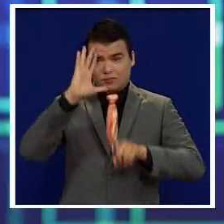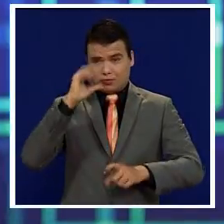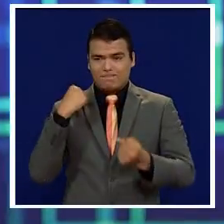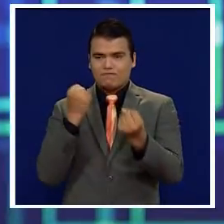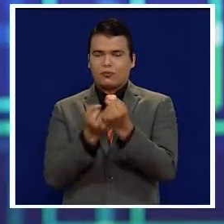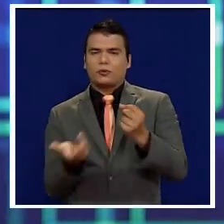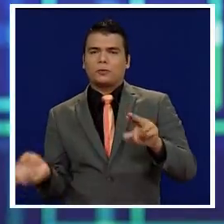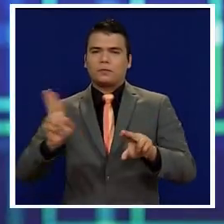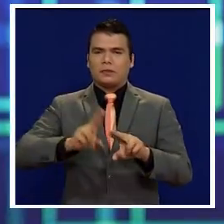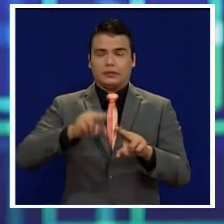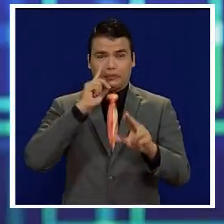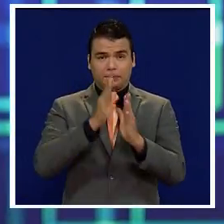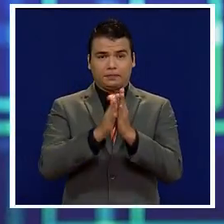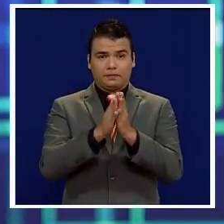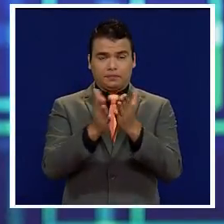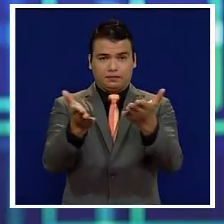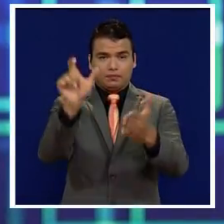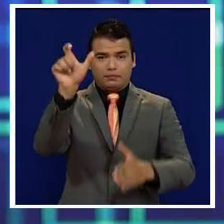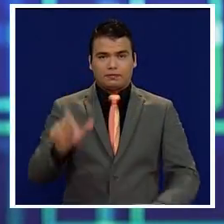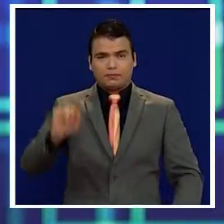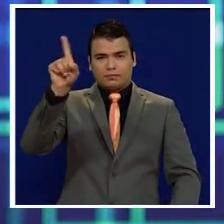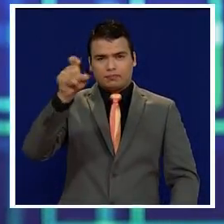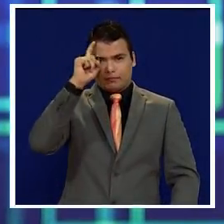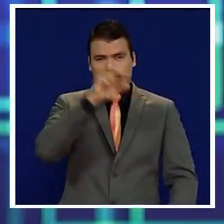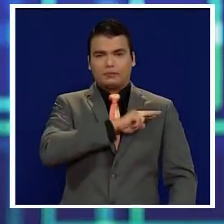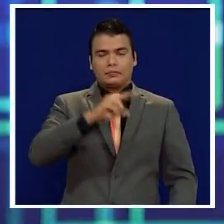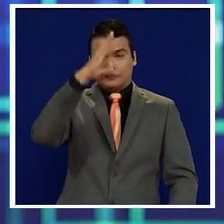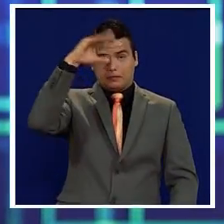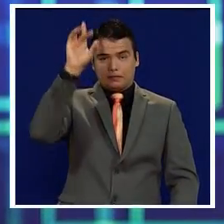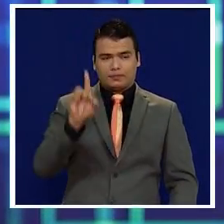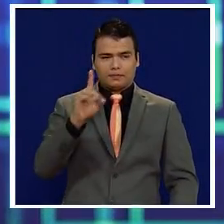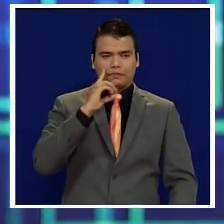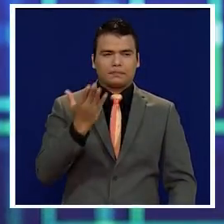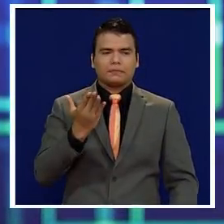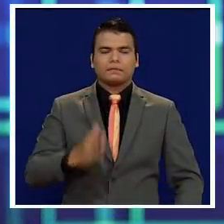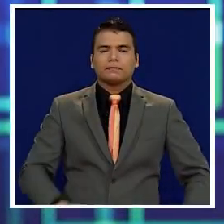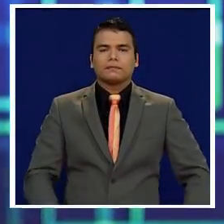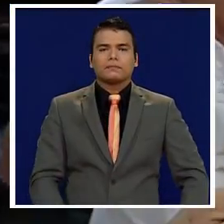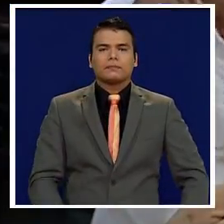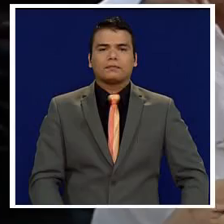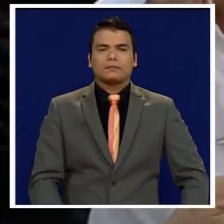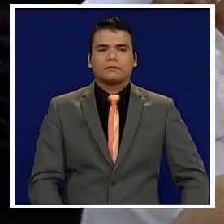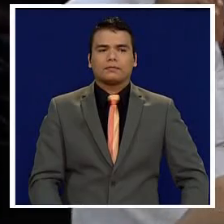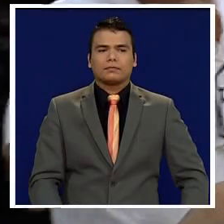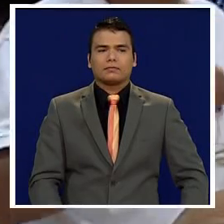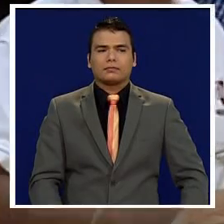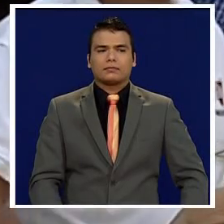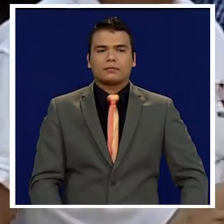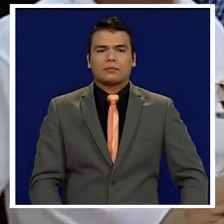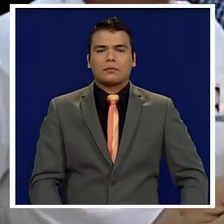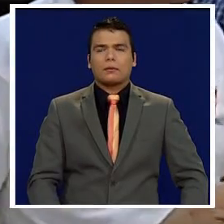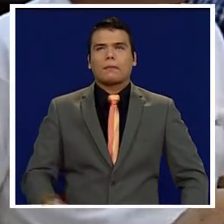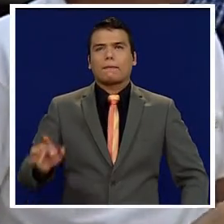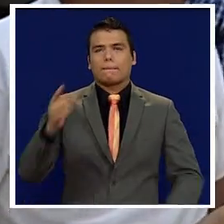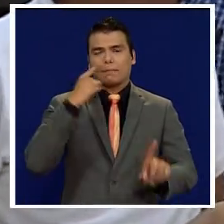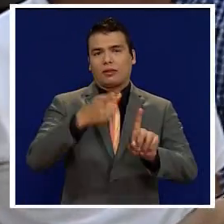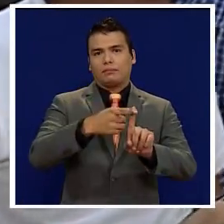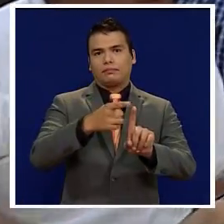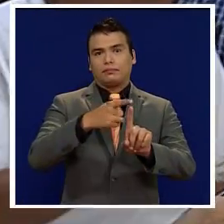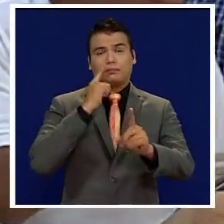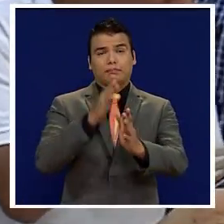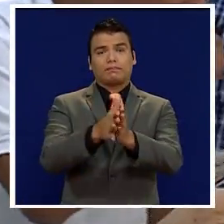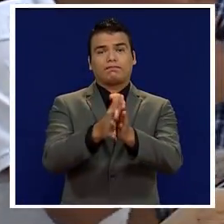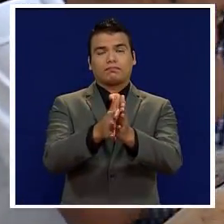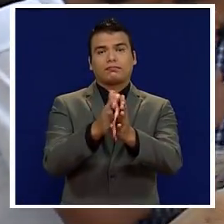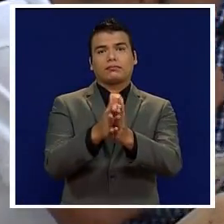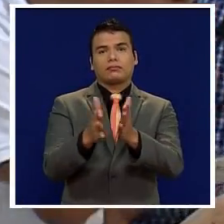esa localidad. Estas son las declaraciones de la gobernadora del Valle, Dilian Francisca Toro. Bueno, primero tengo que expresar